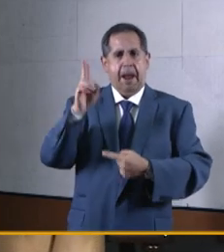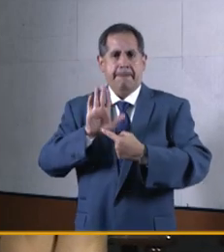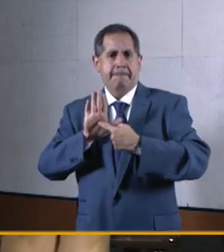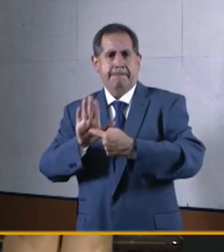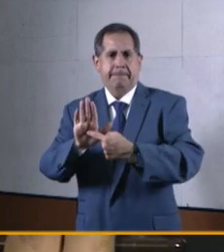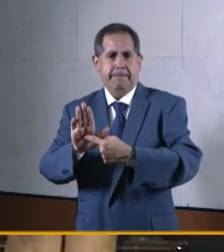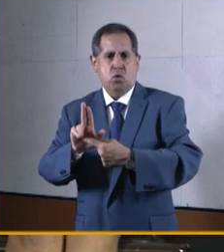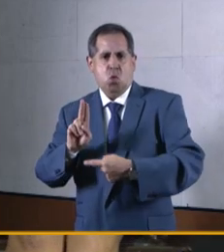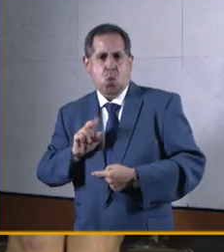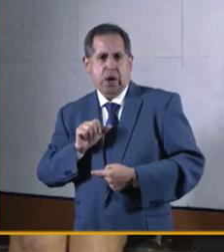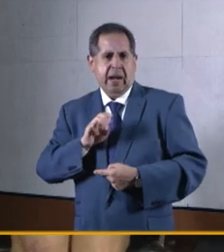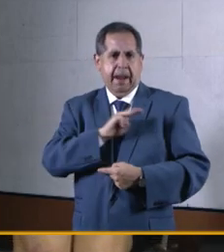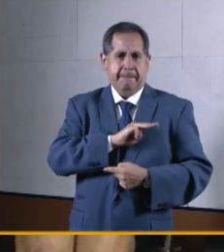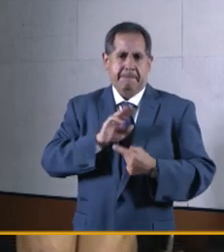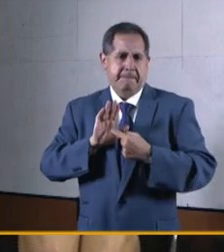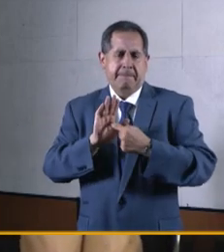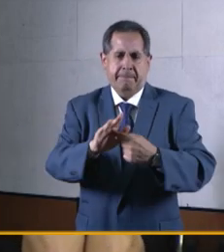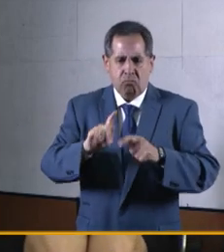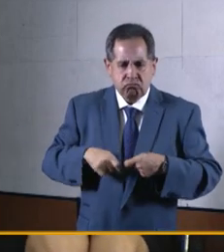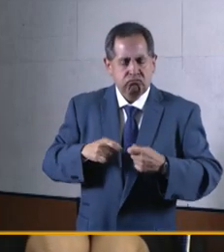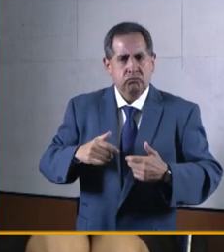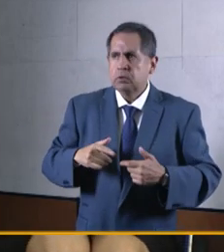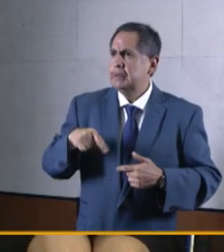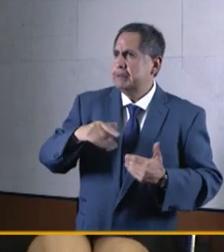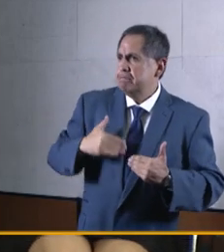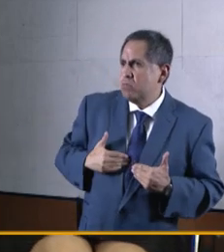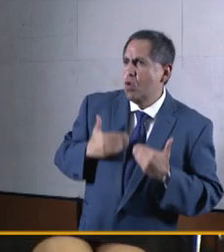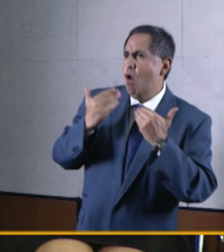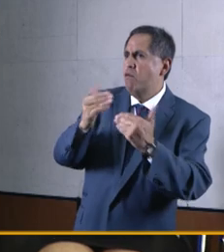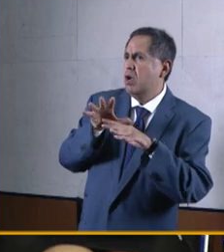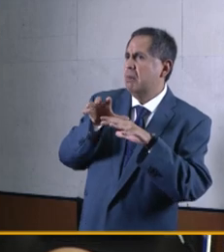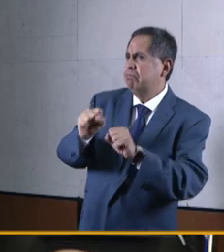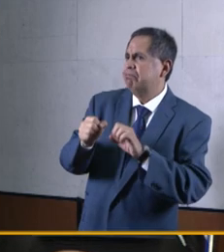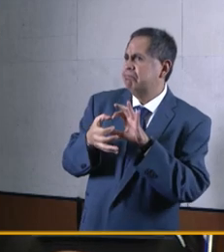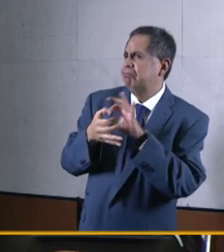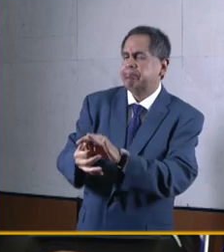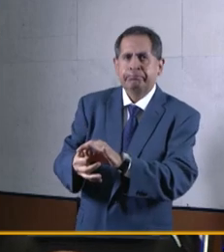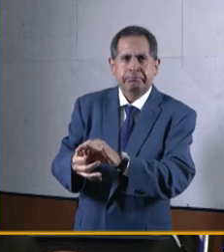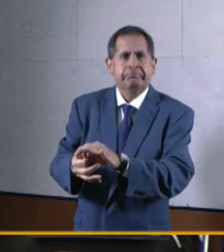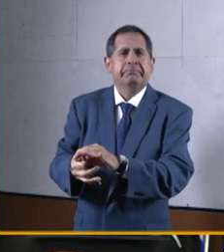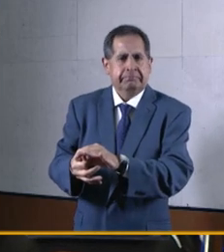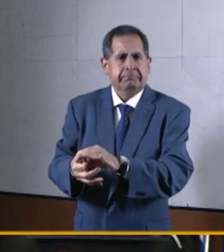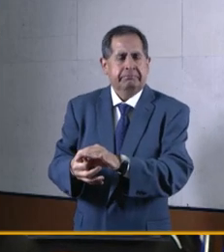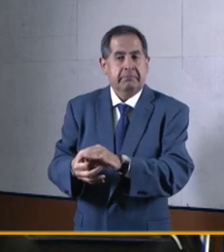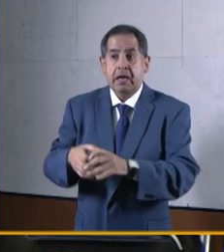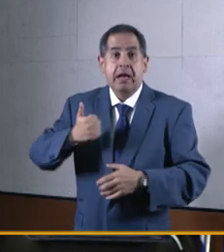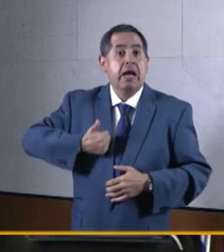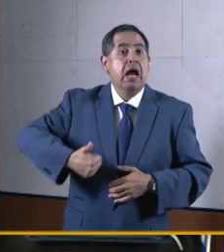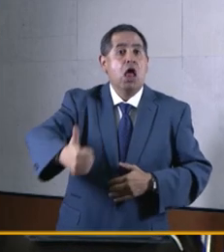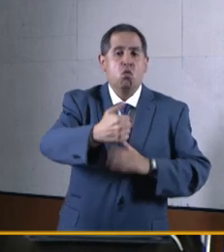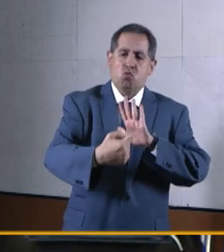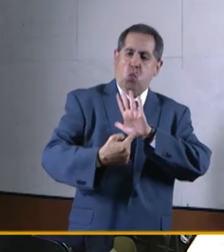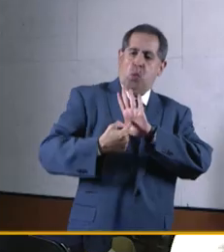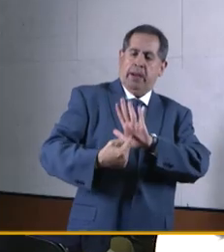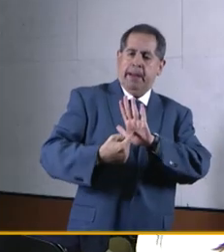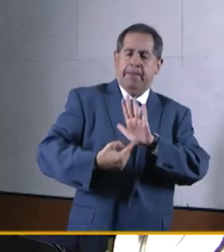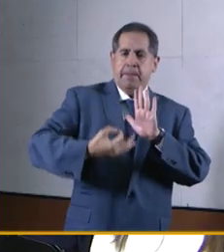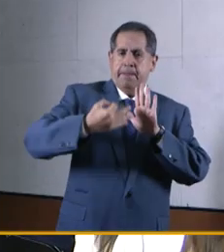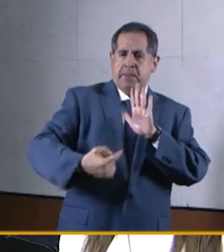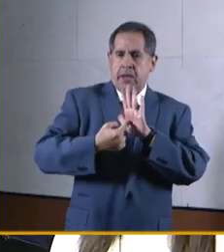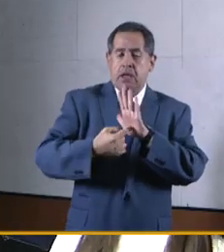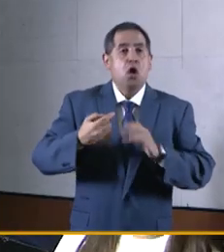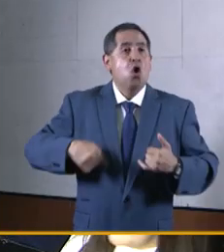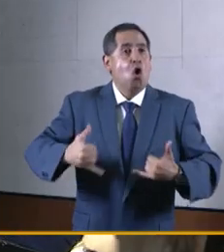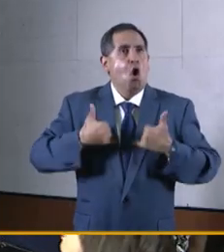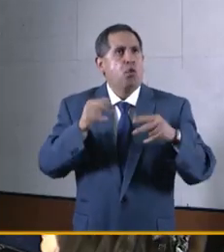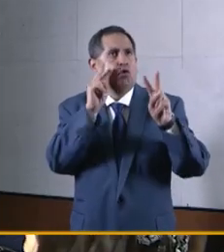por los estudiantes que en él deposita en su confianza cada uno debe ser ejemplo para los jóvenes que le miran